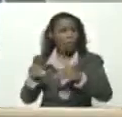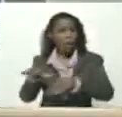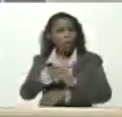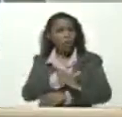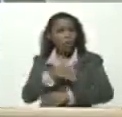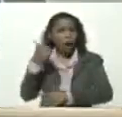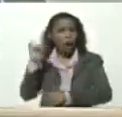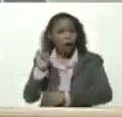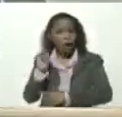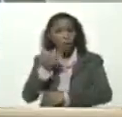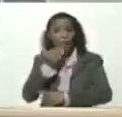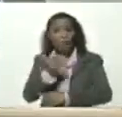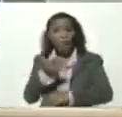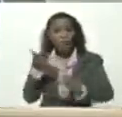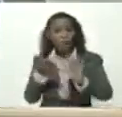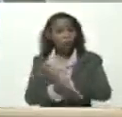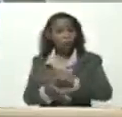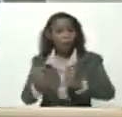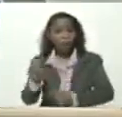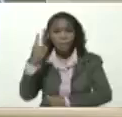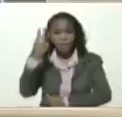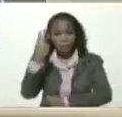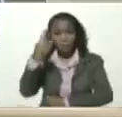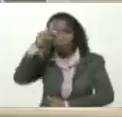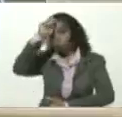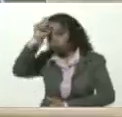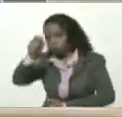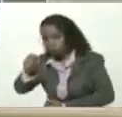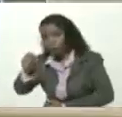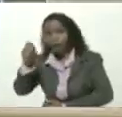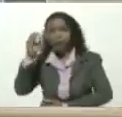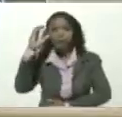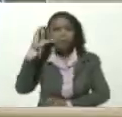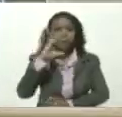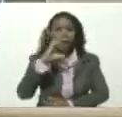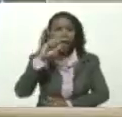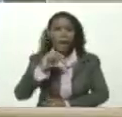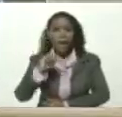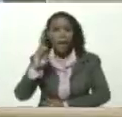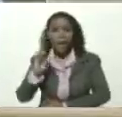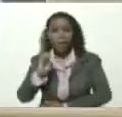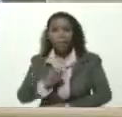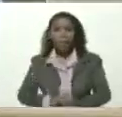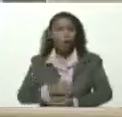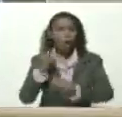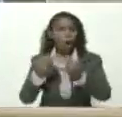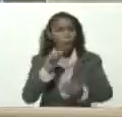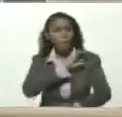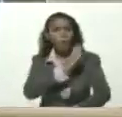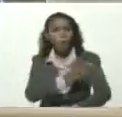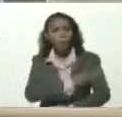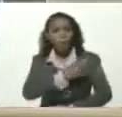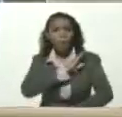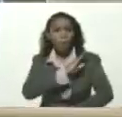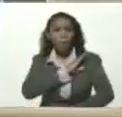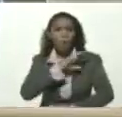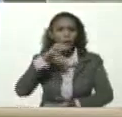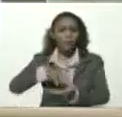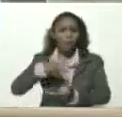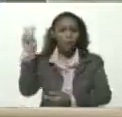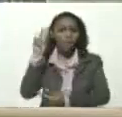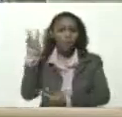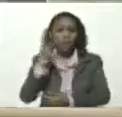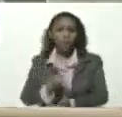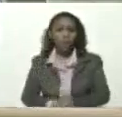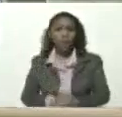como premisa, primero, el reconocimiento del Consejo Nacional Electoral como poder del Estado venezolano